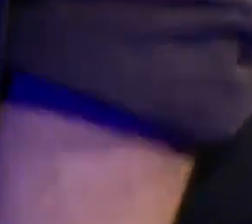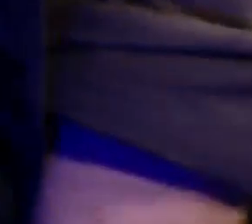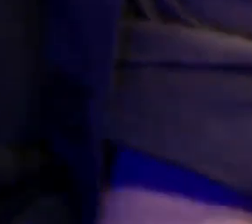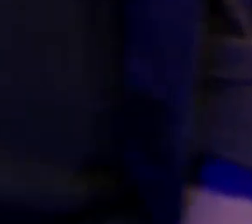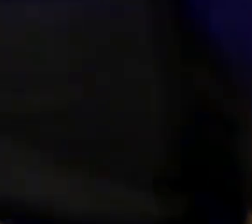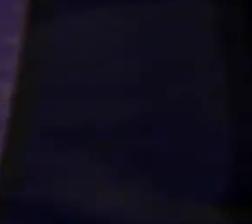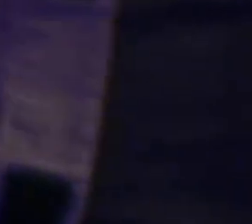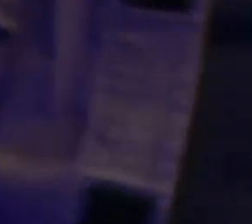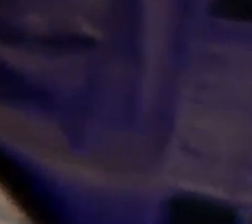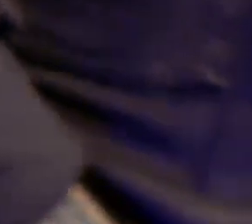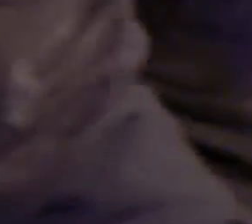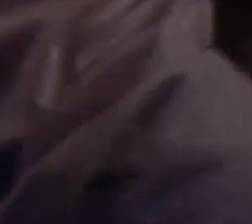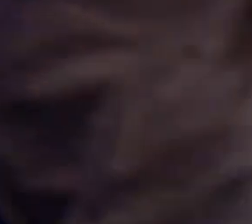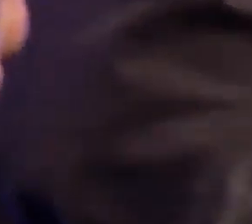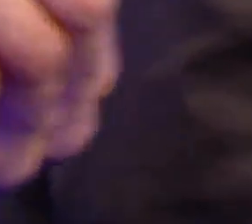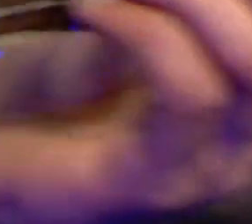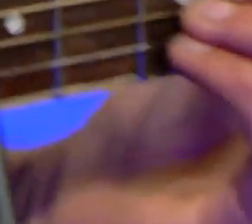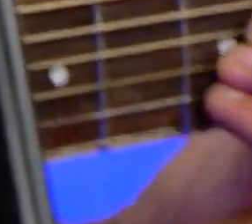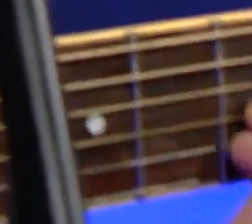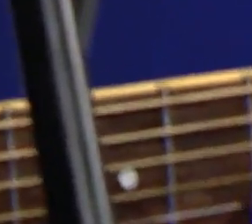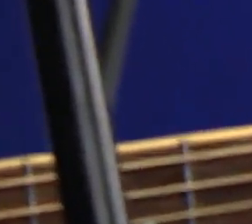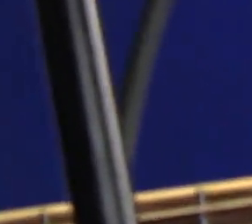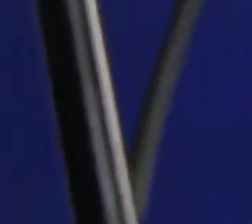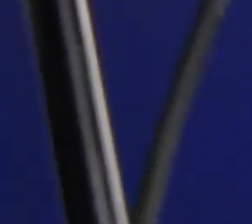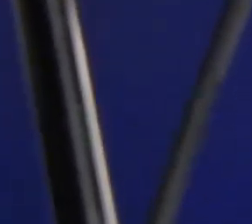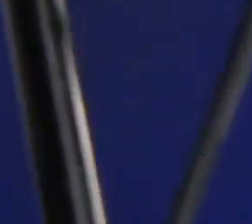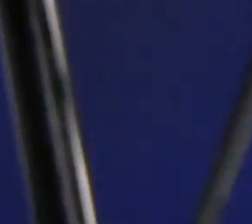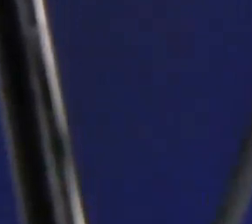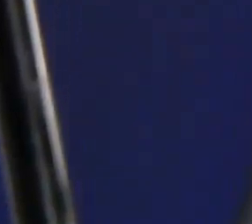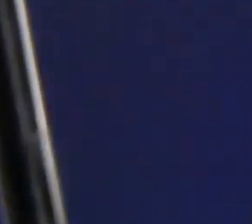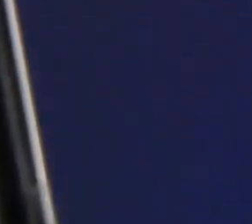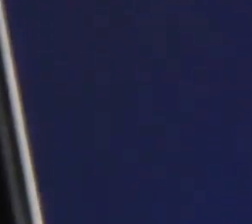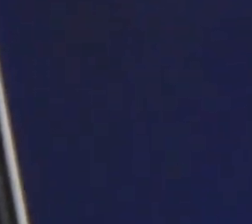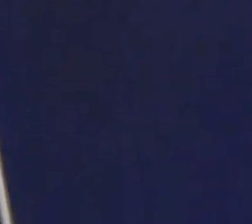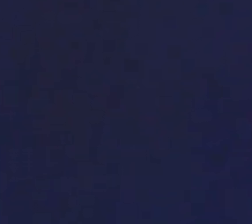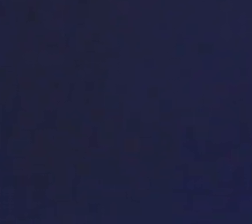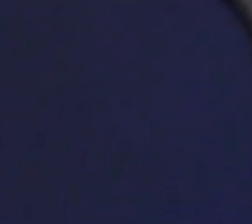Cuando ves noches sin color,